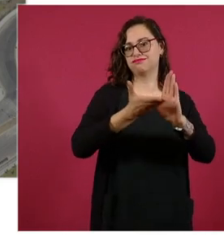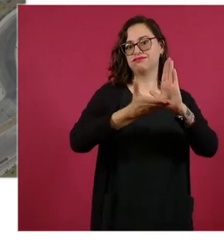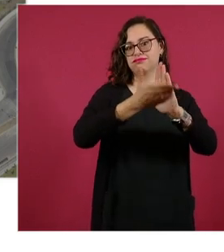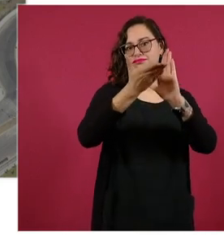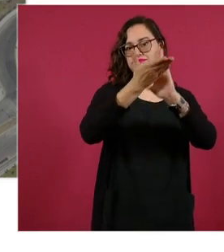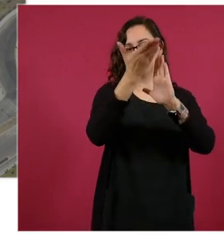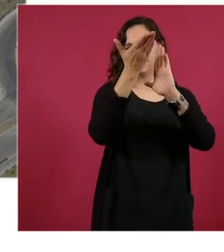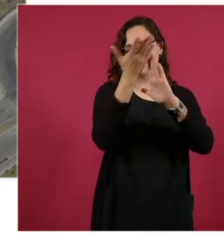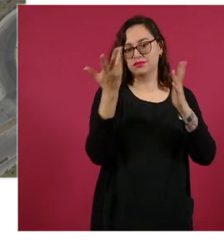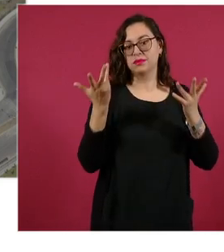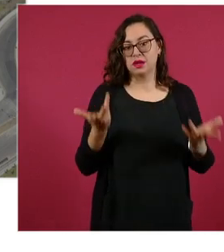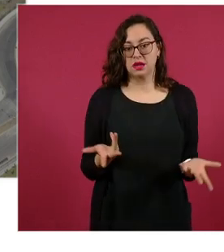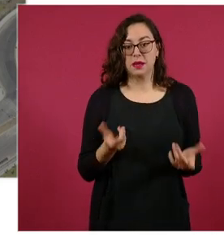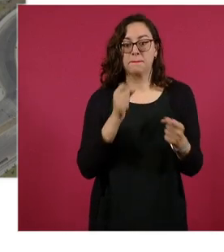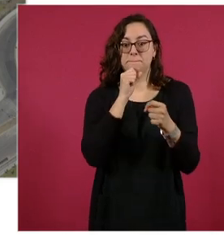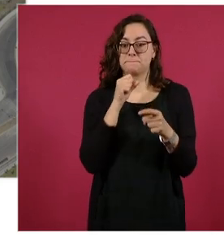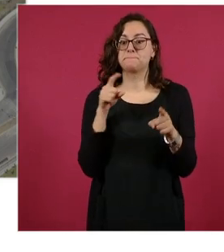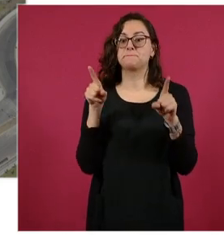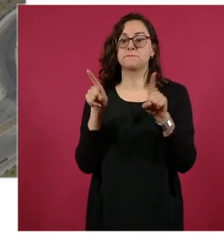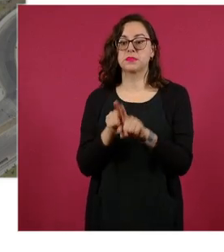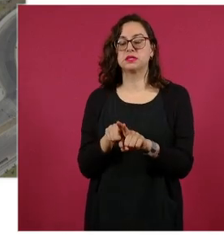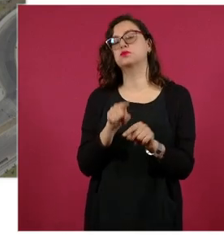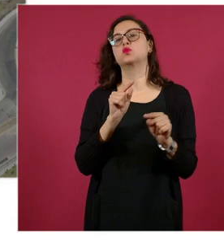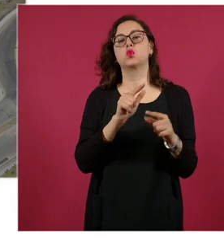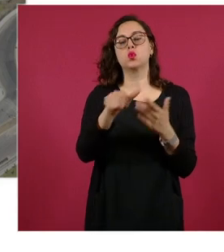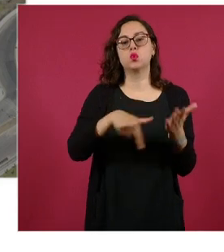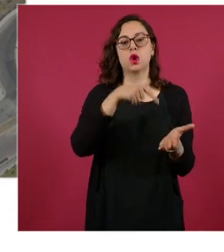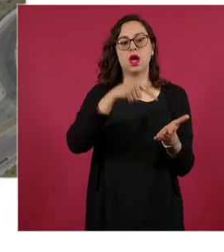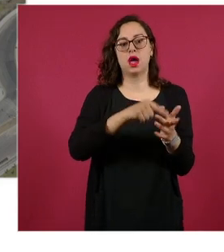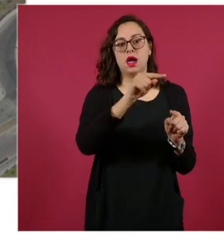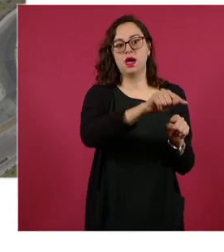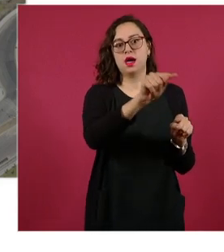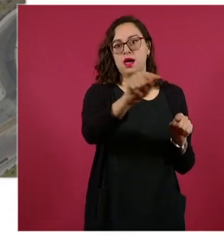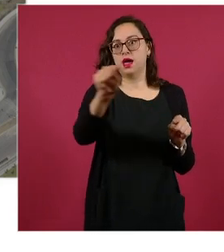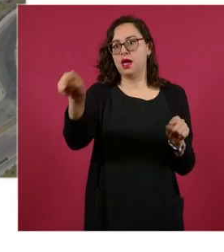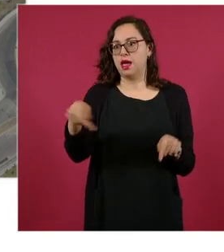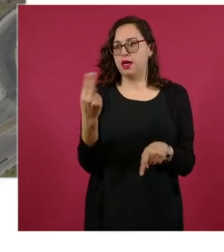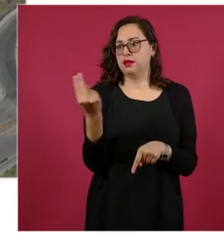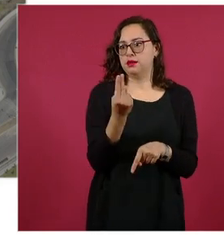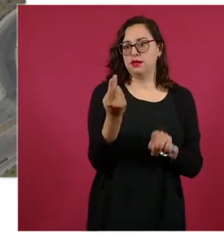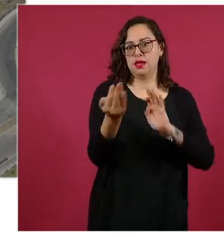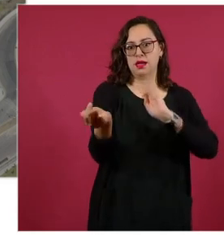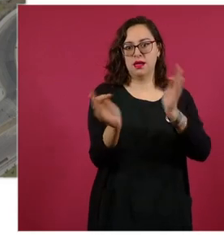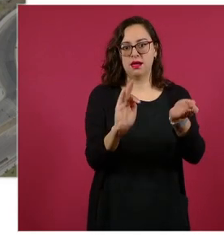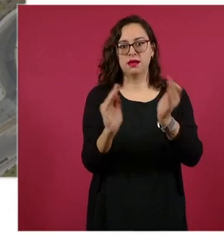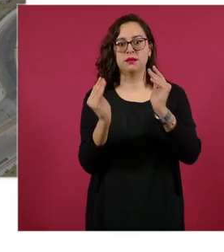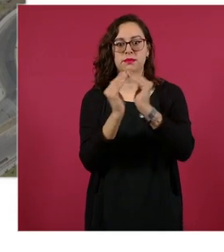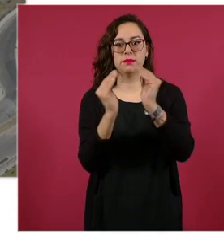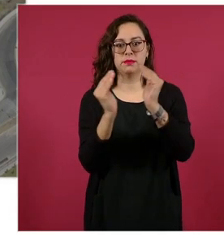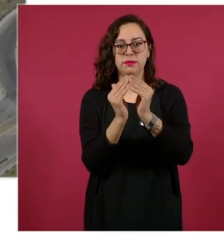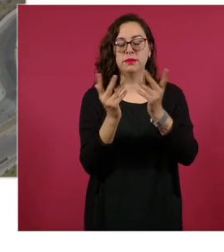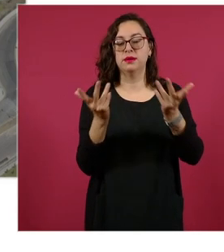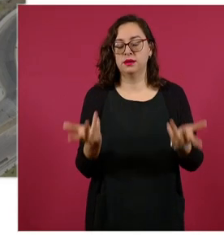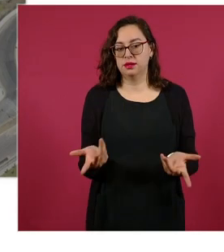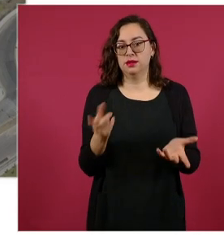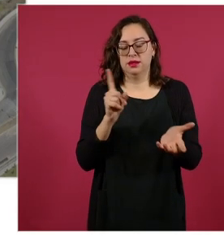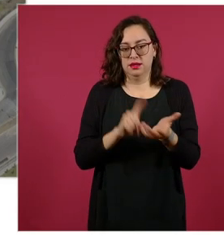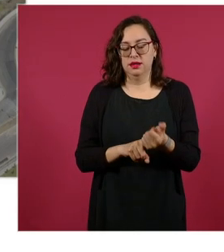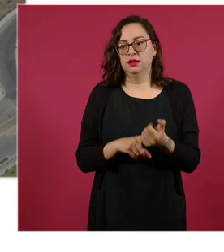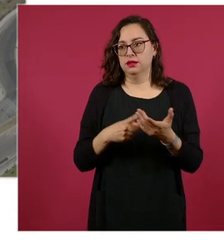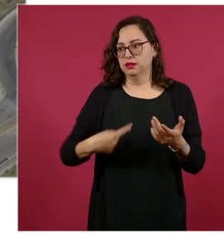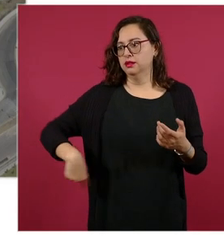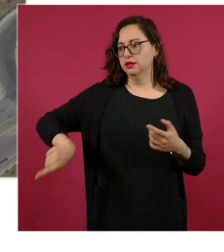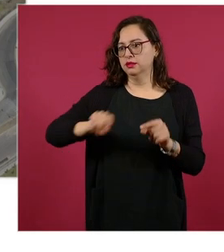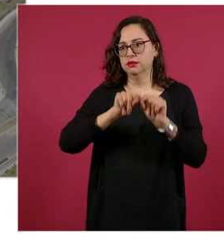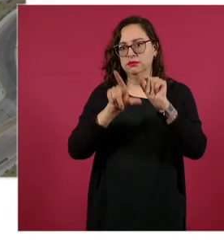porque tienen anuncios de inversión adicionales y que podrían ser sucatos de que haya migración interna y que se requiera